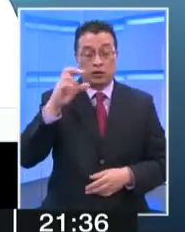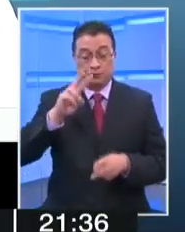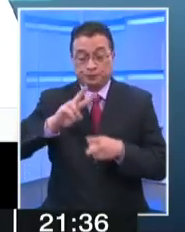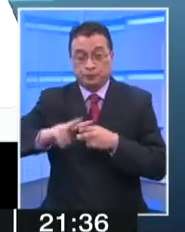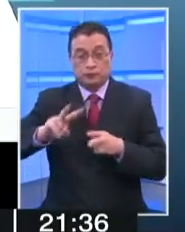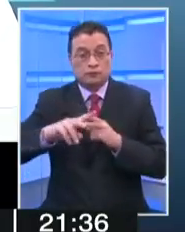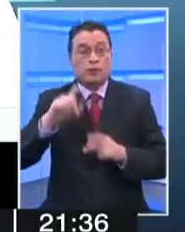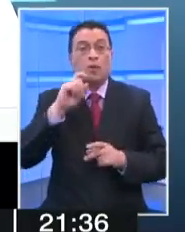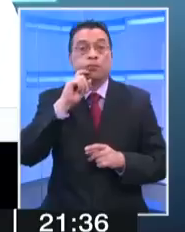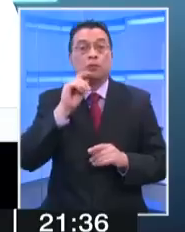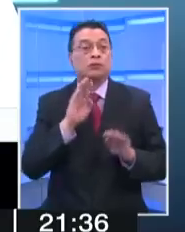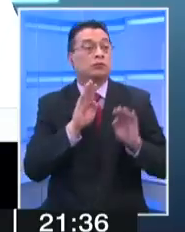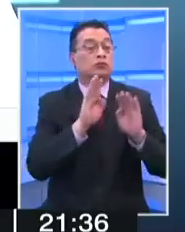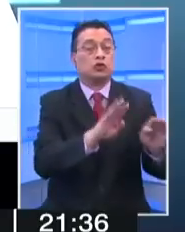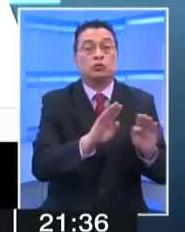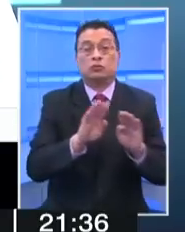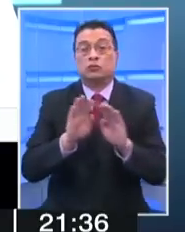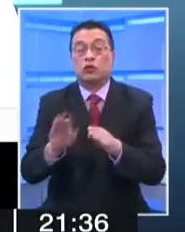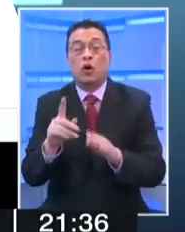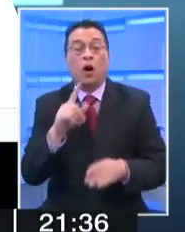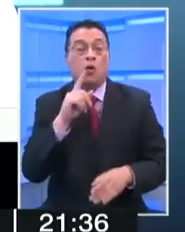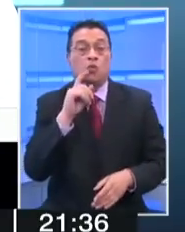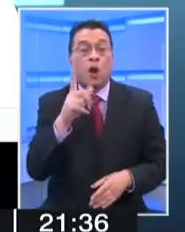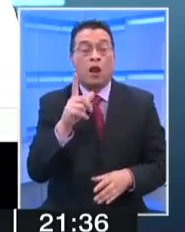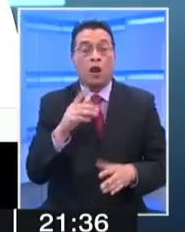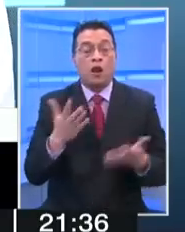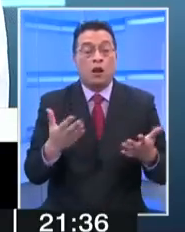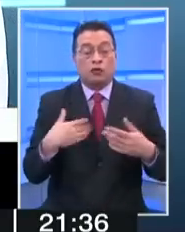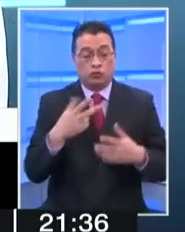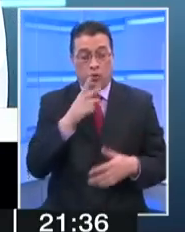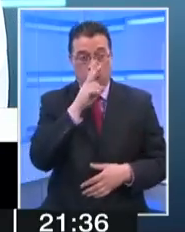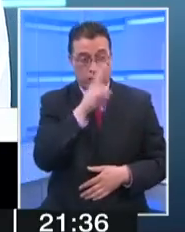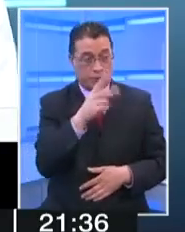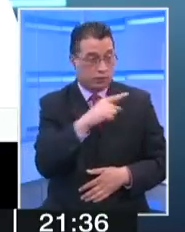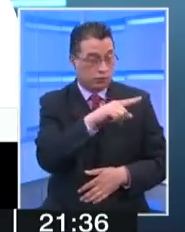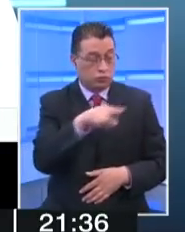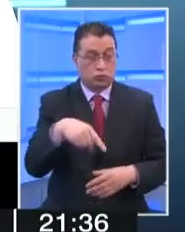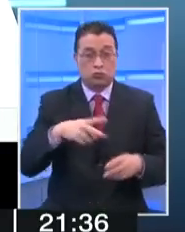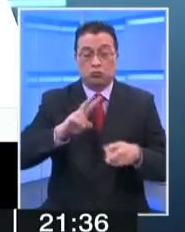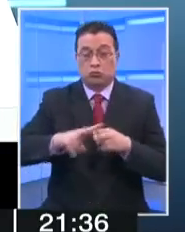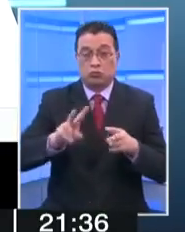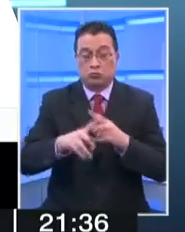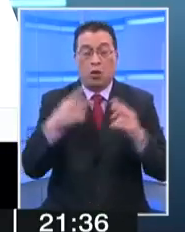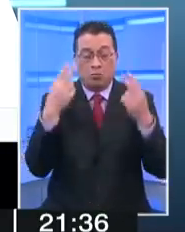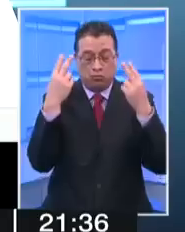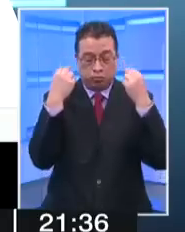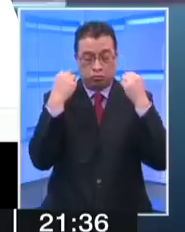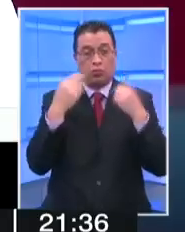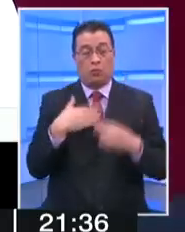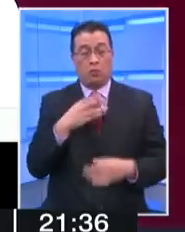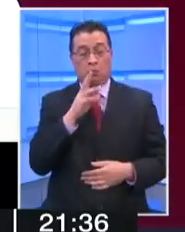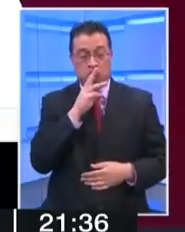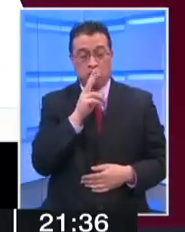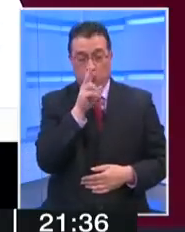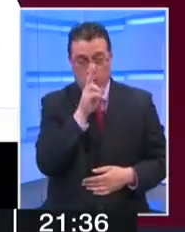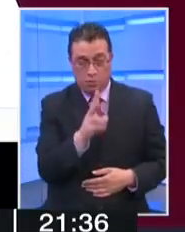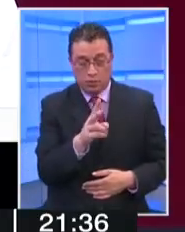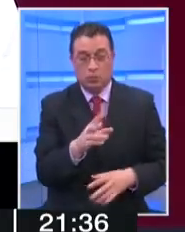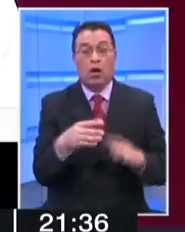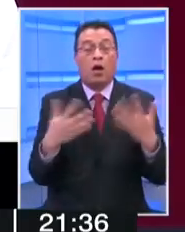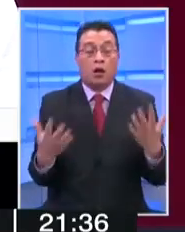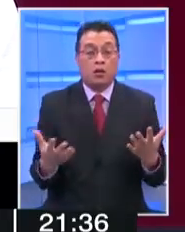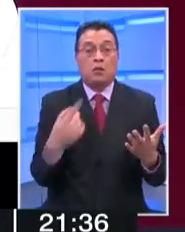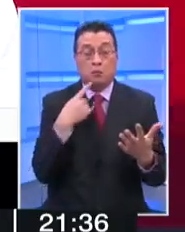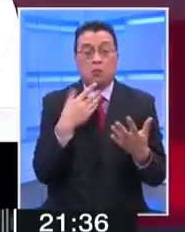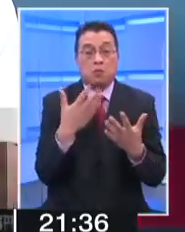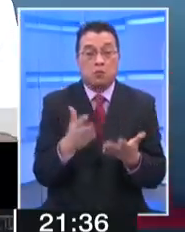Cuál va a ser su candidato yo voy a respetar este camino que hemos trazado de manera colectiva de de